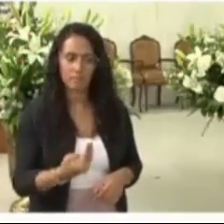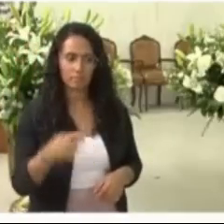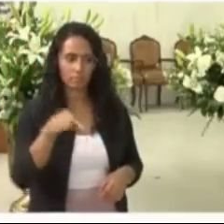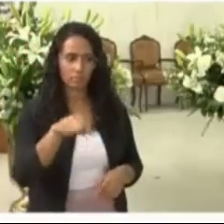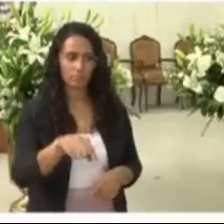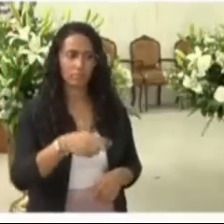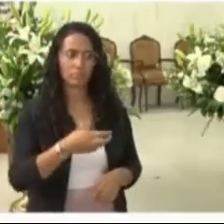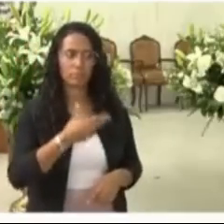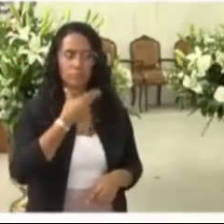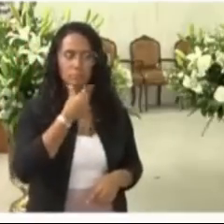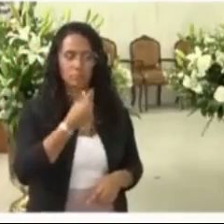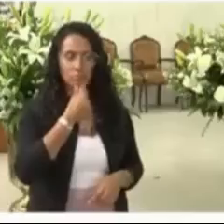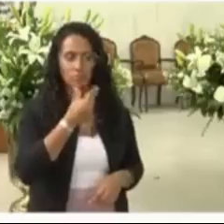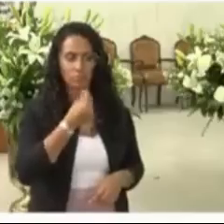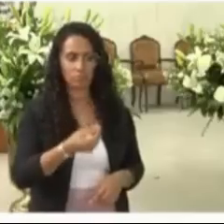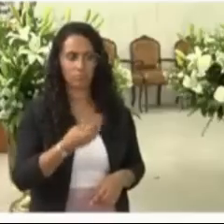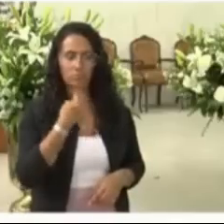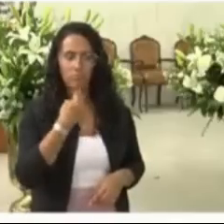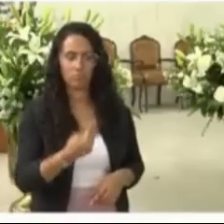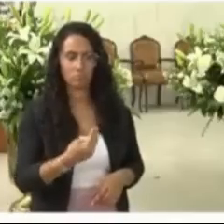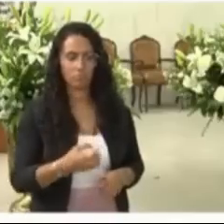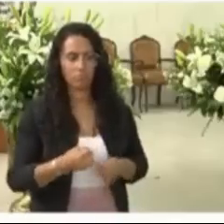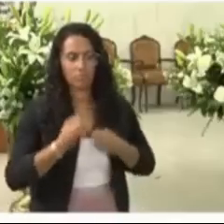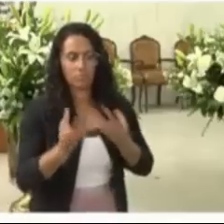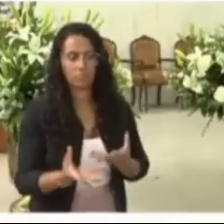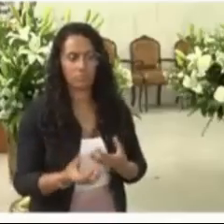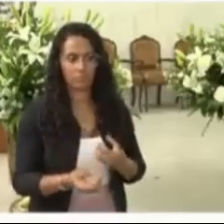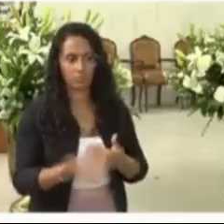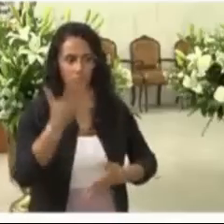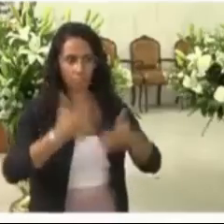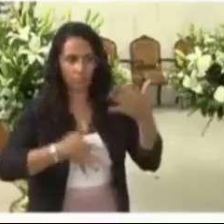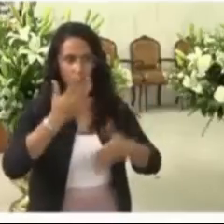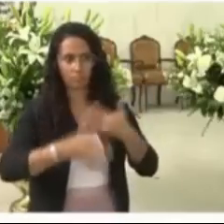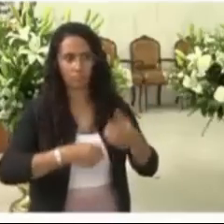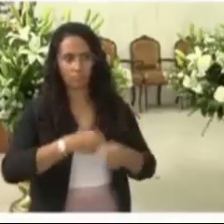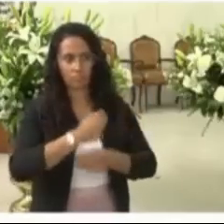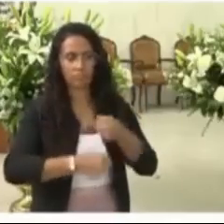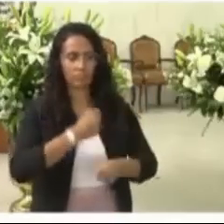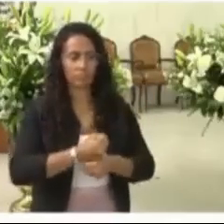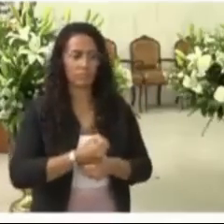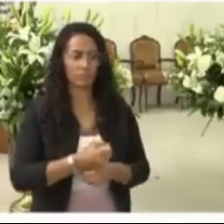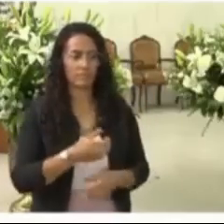agrego a su vida 15 años más.